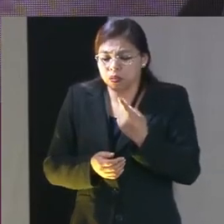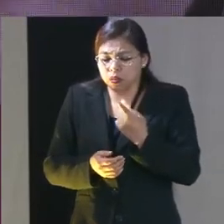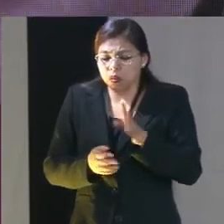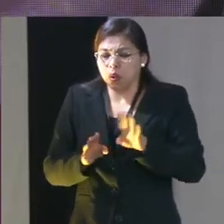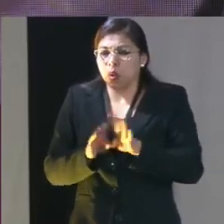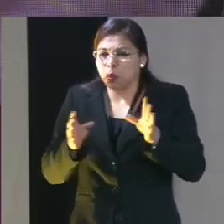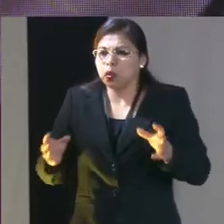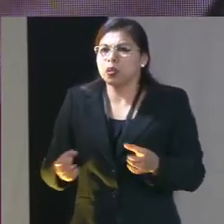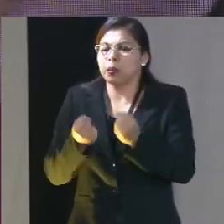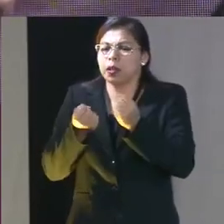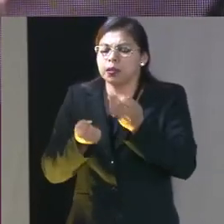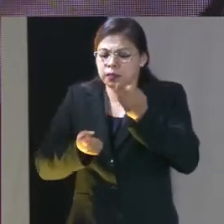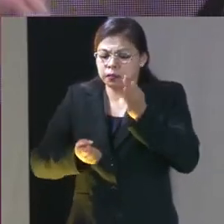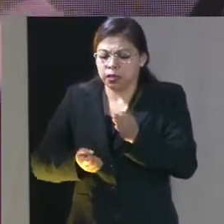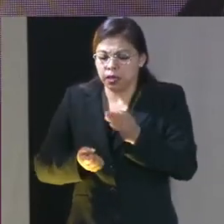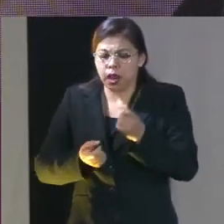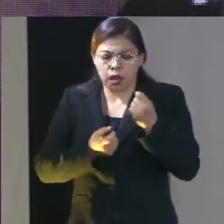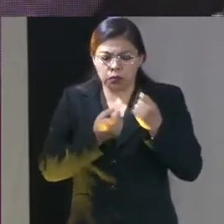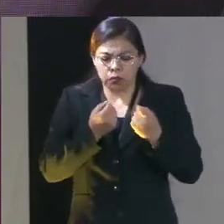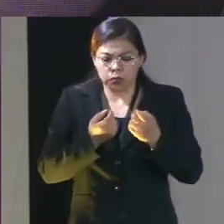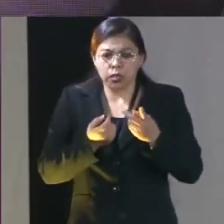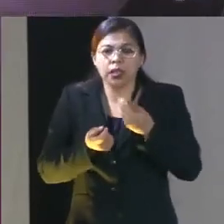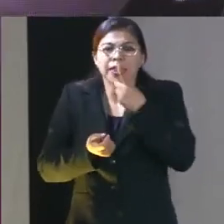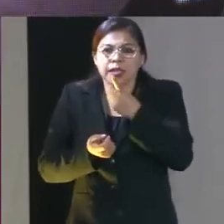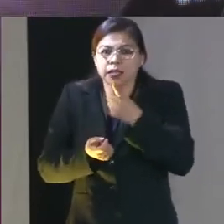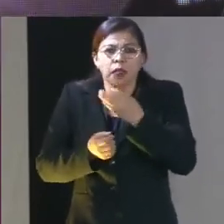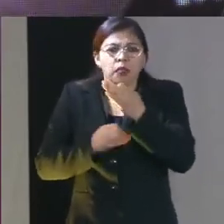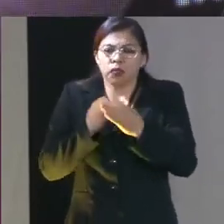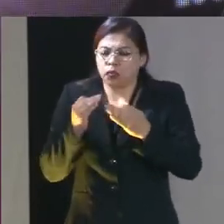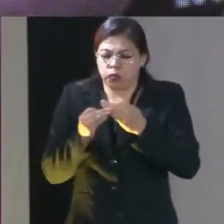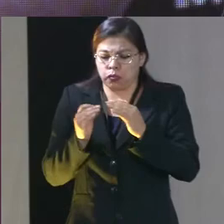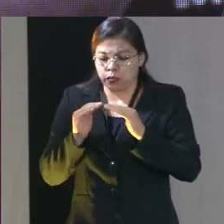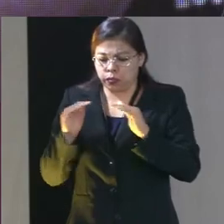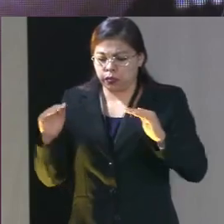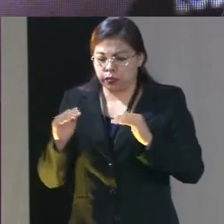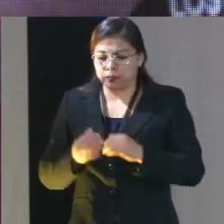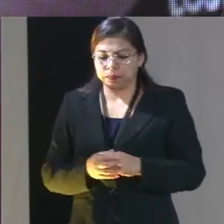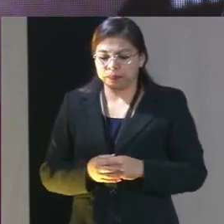e inaceptable lo que hacían unos, pero también lo que hacían otros.